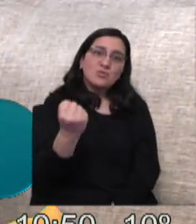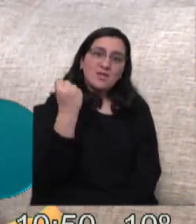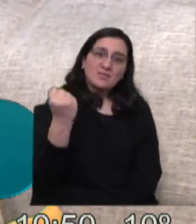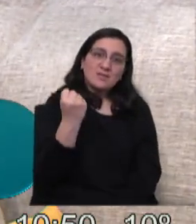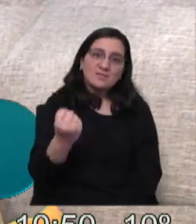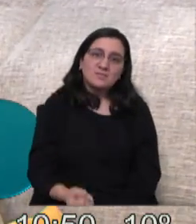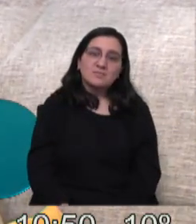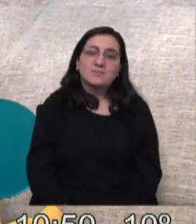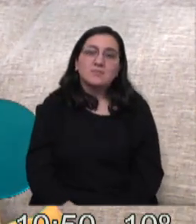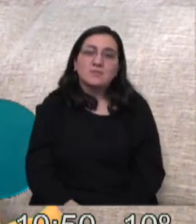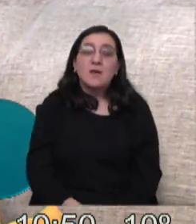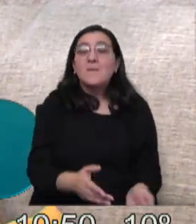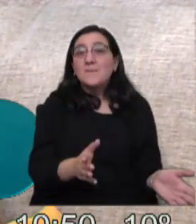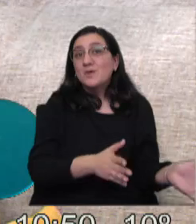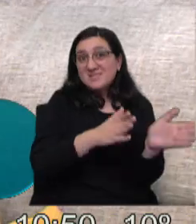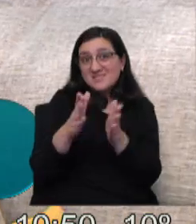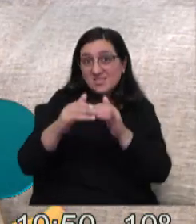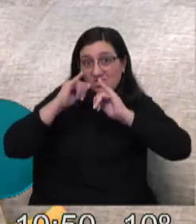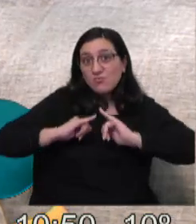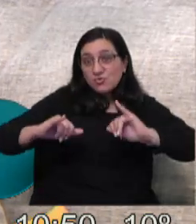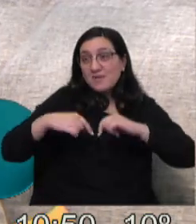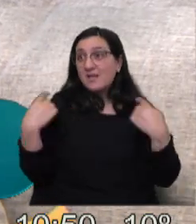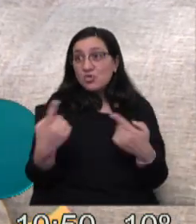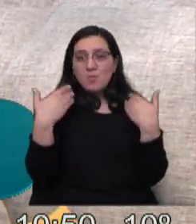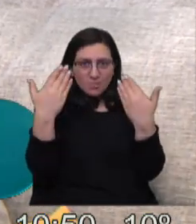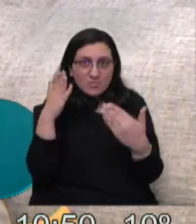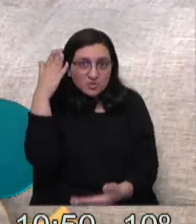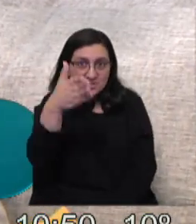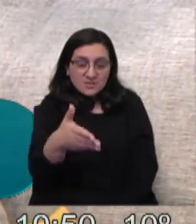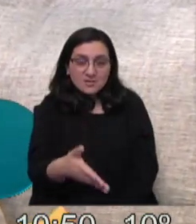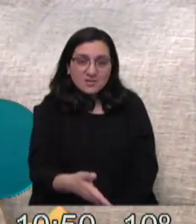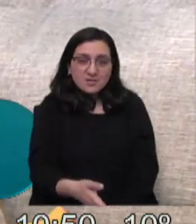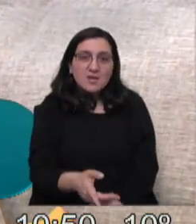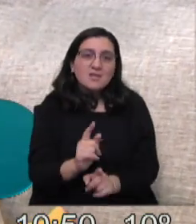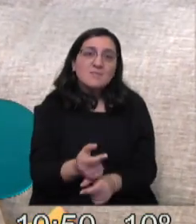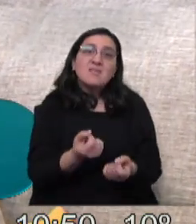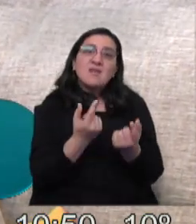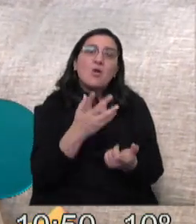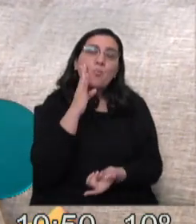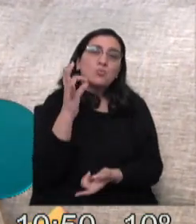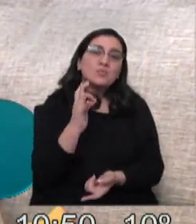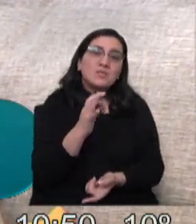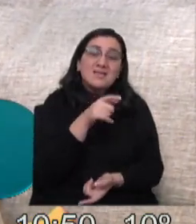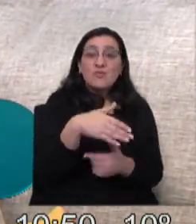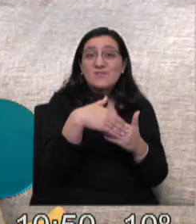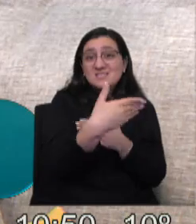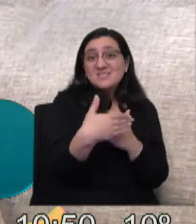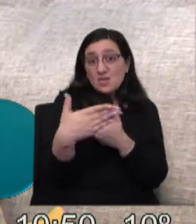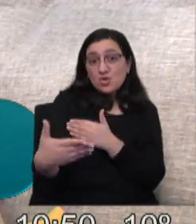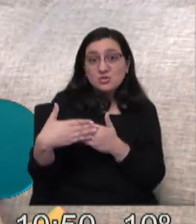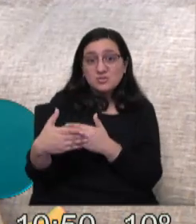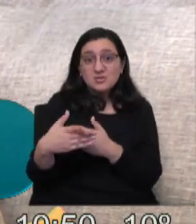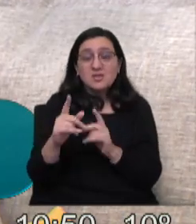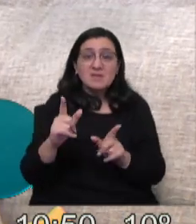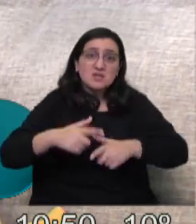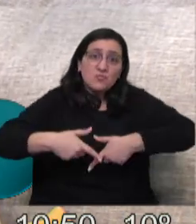realidad, más allá de difundir esto para que todos y todas podamos ir, es también darle el lugar a esos vecinos y vecinas para que hagan su